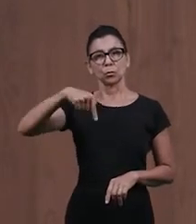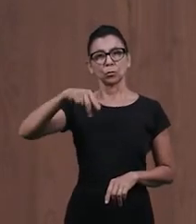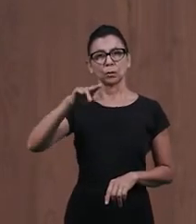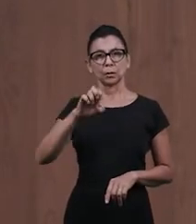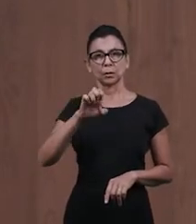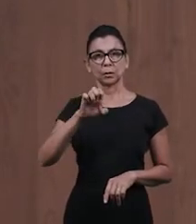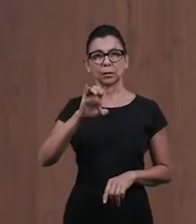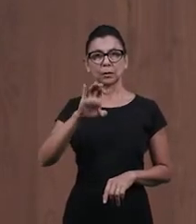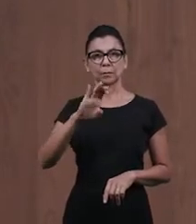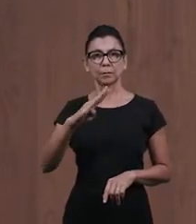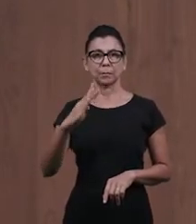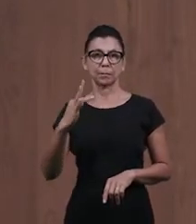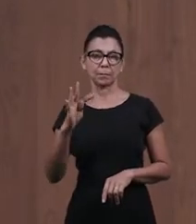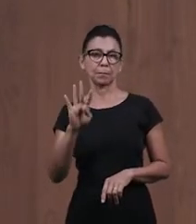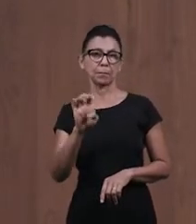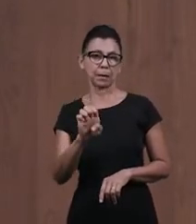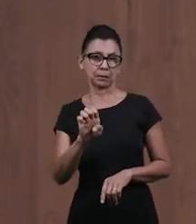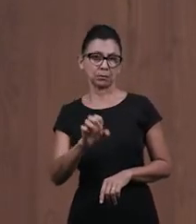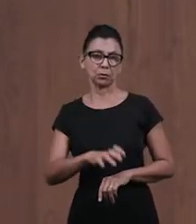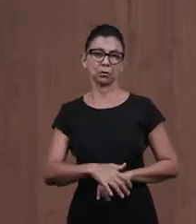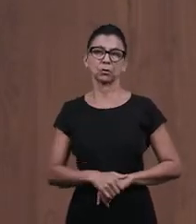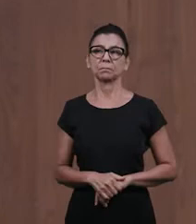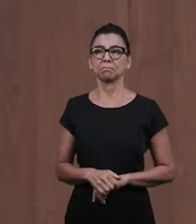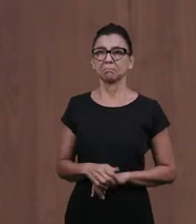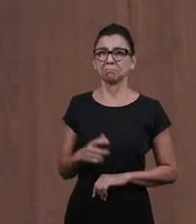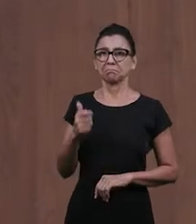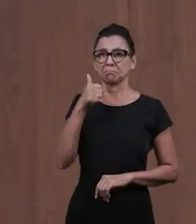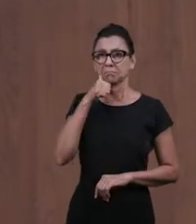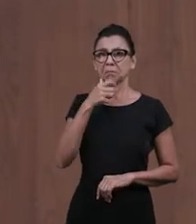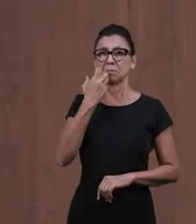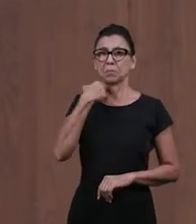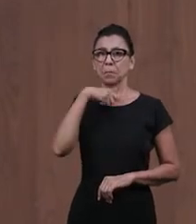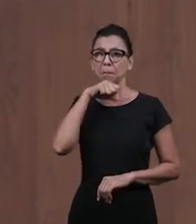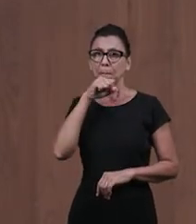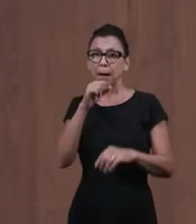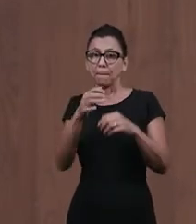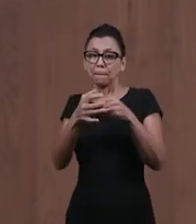padres, durante 3 meses. Y el tiempo fue